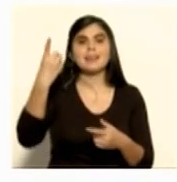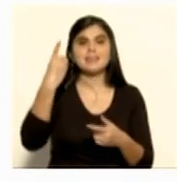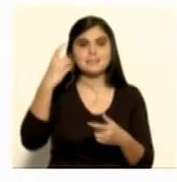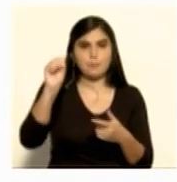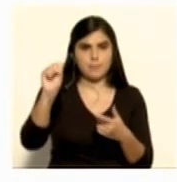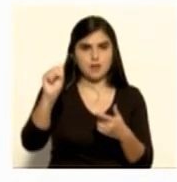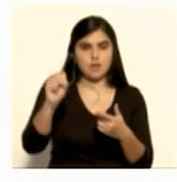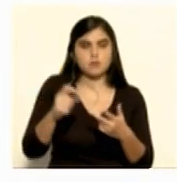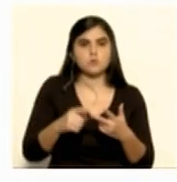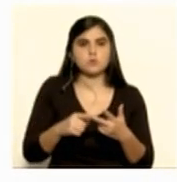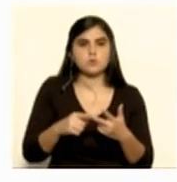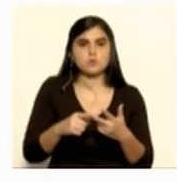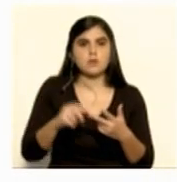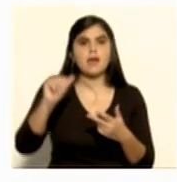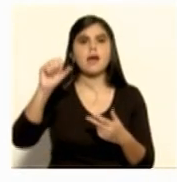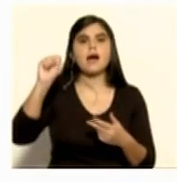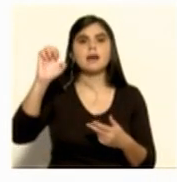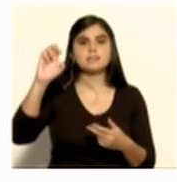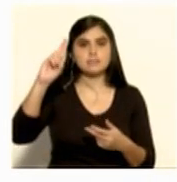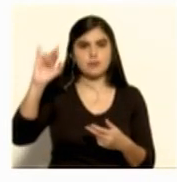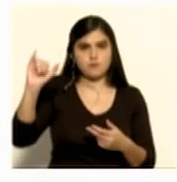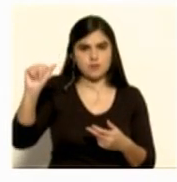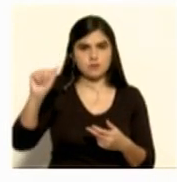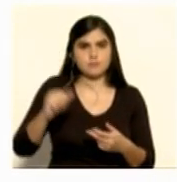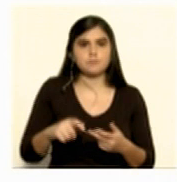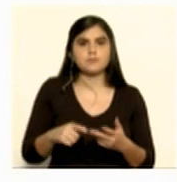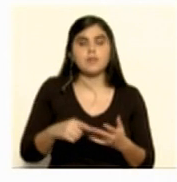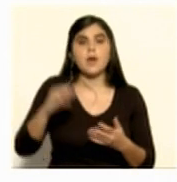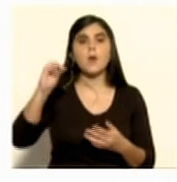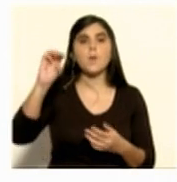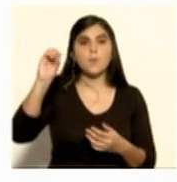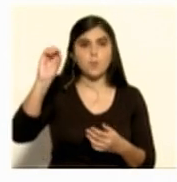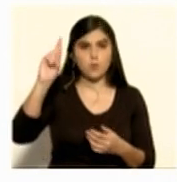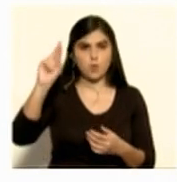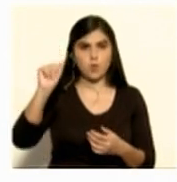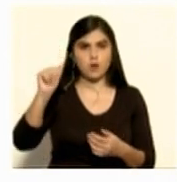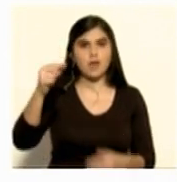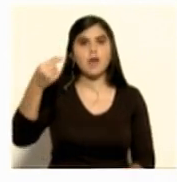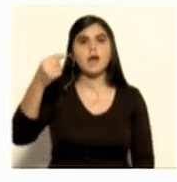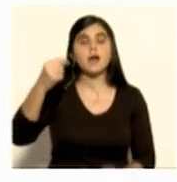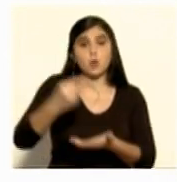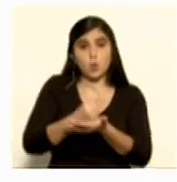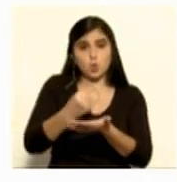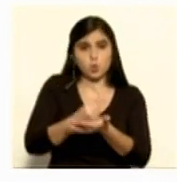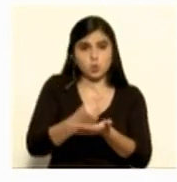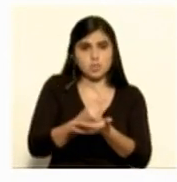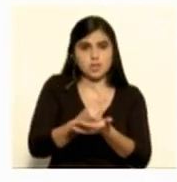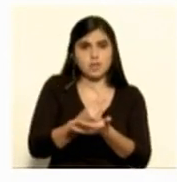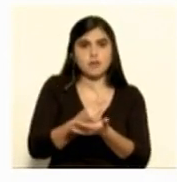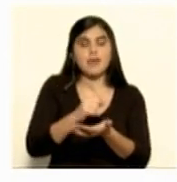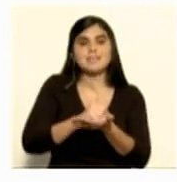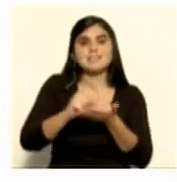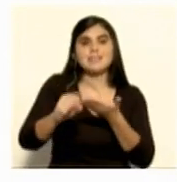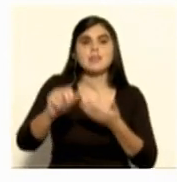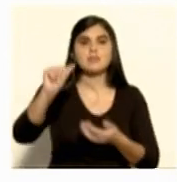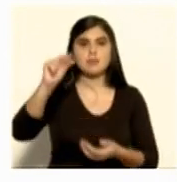Desamparados, Acerrí, Mora, Goicoechea, Santa